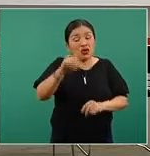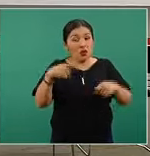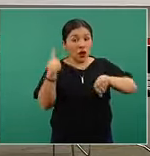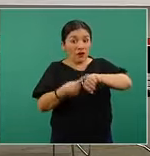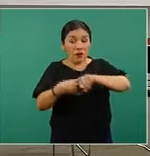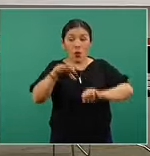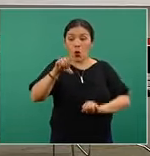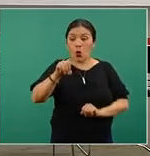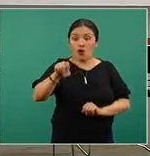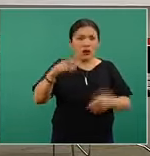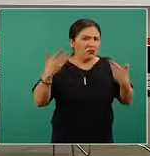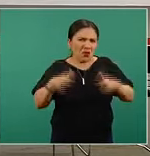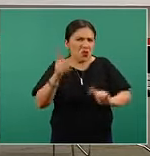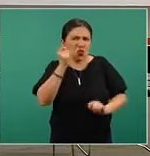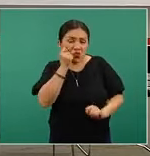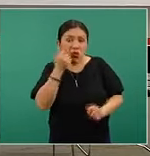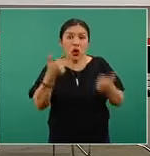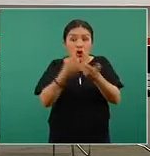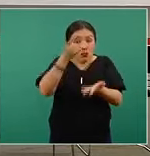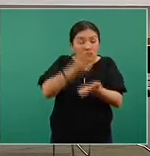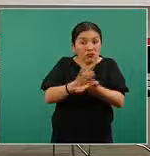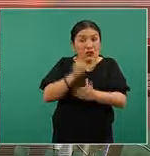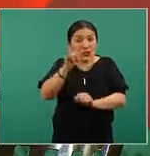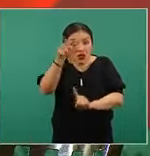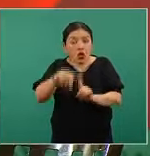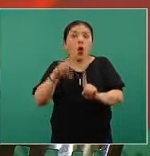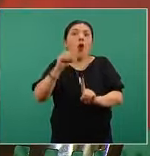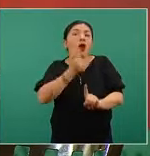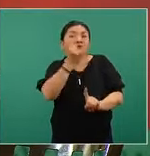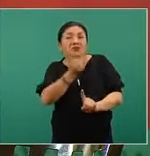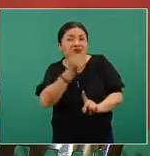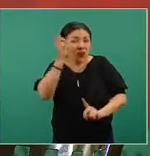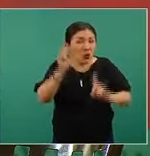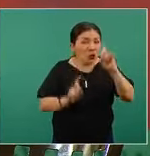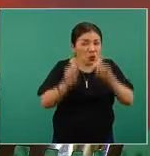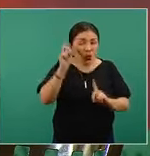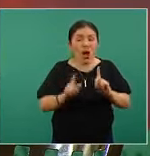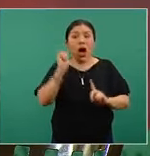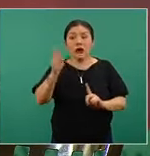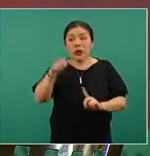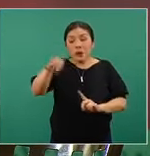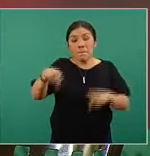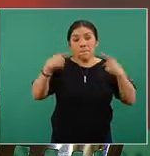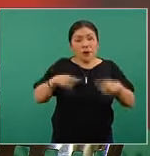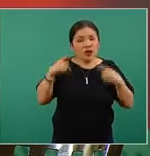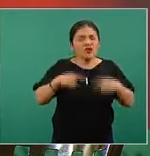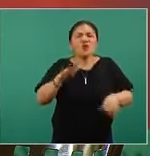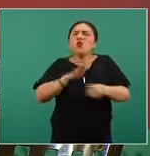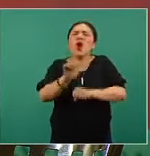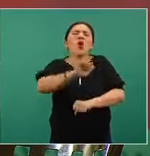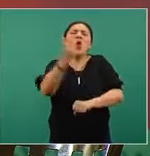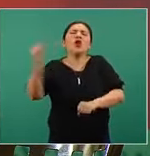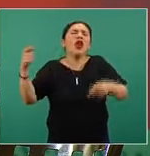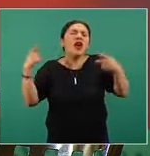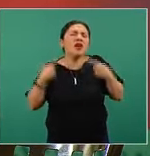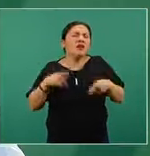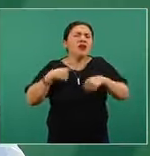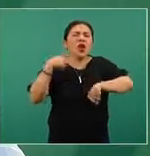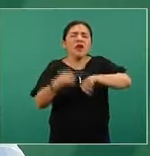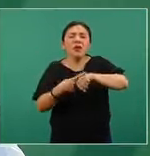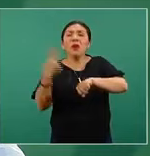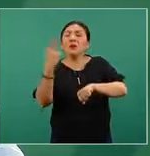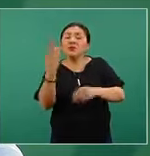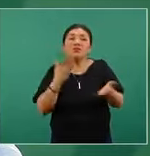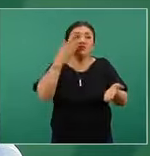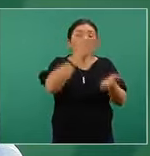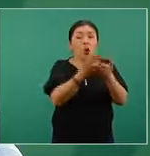kobe con diagnóstico o sospecha sea paciente con cualquier diagnóstico pero que llega a solicitar atención